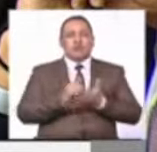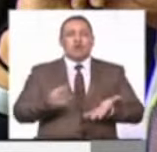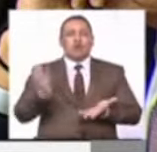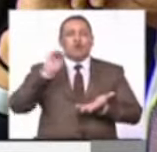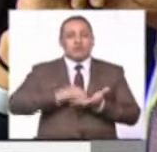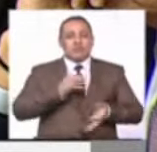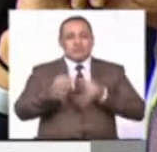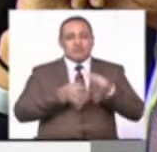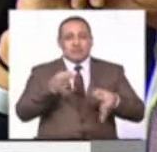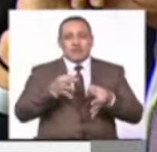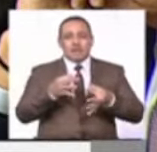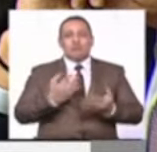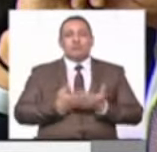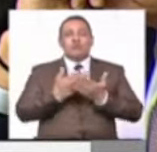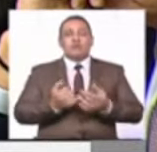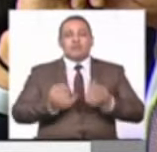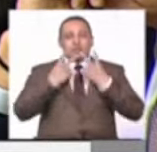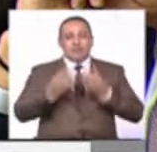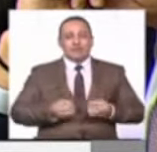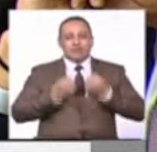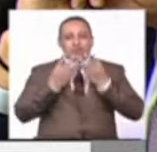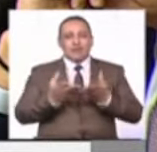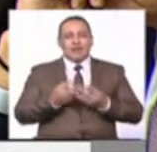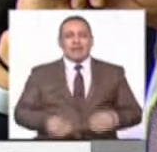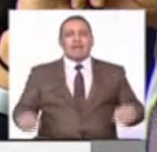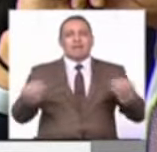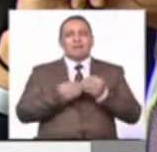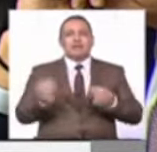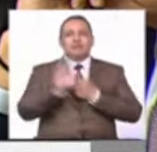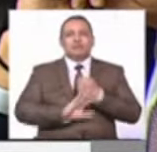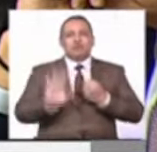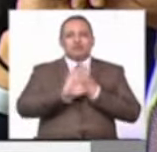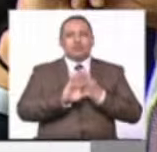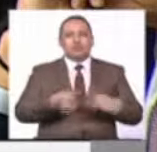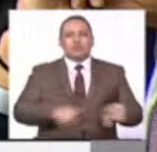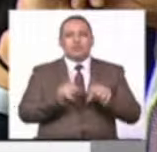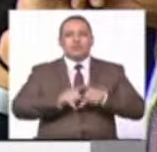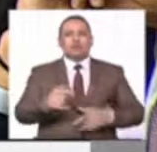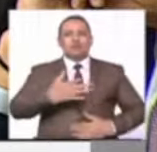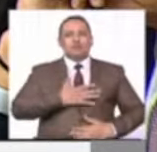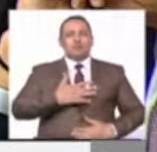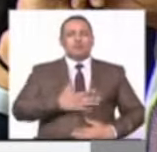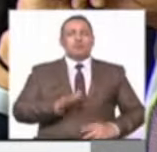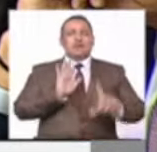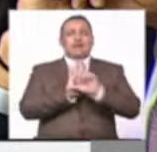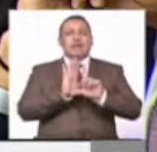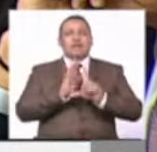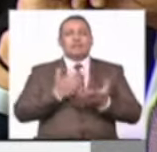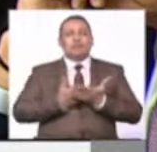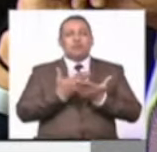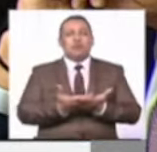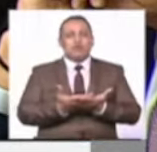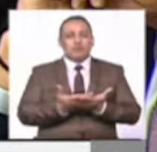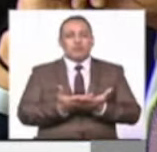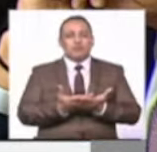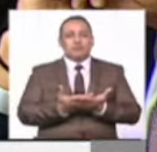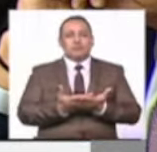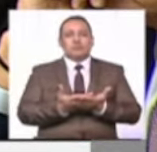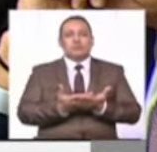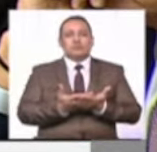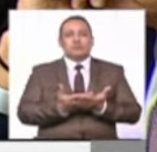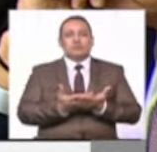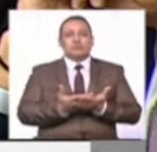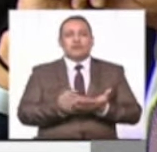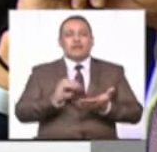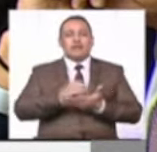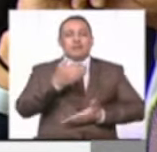citar ponga de manifiesto la mayor protección a un bien constitucional determinado en